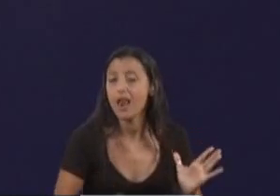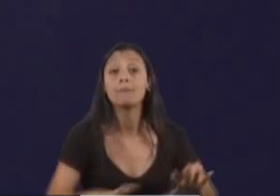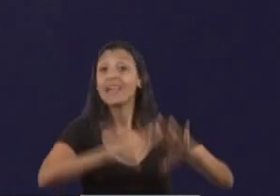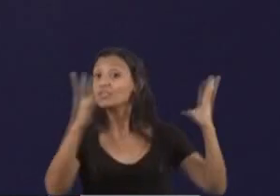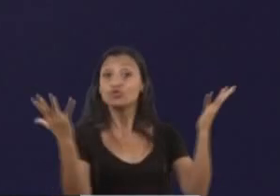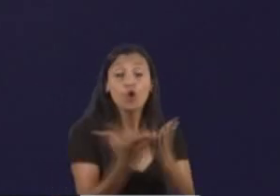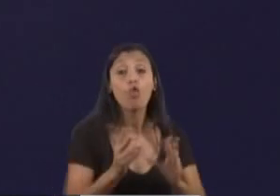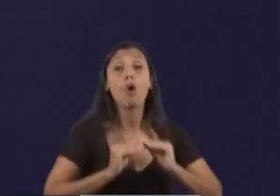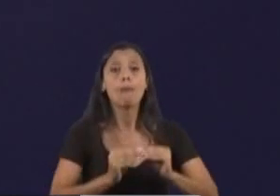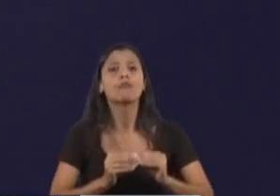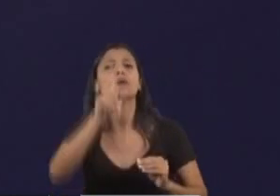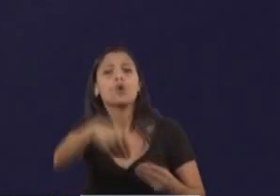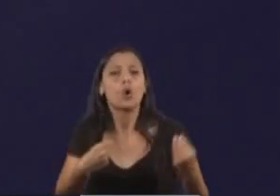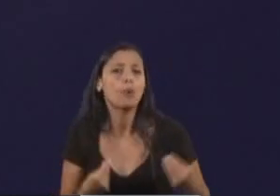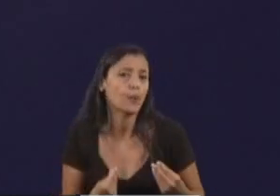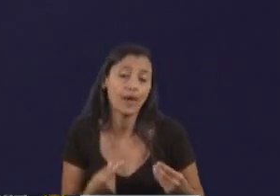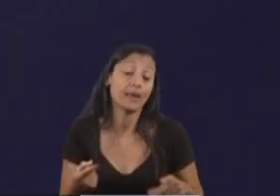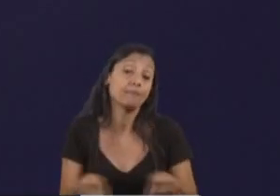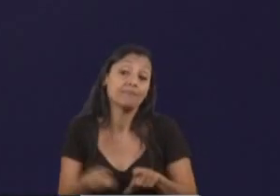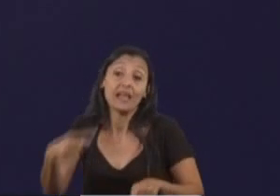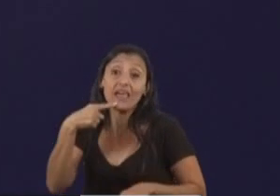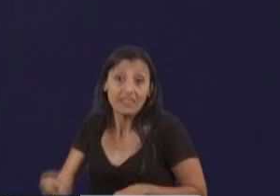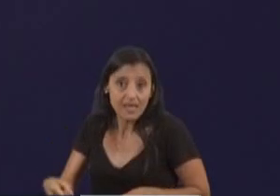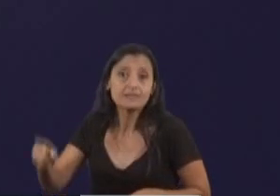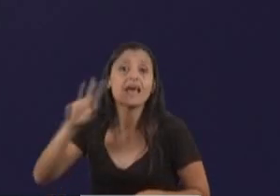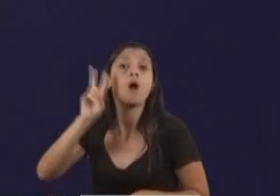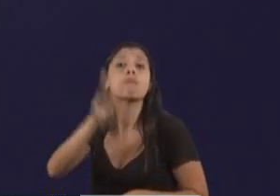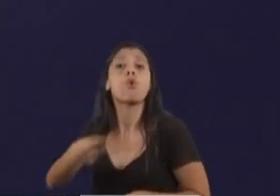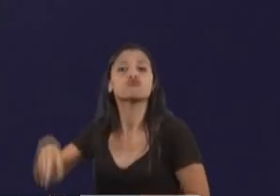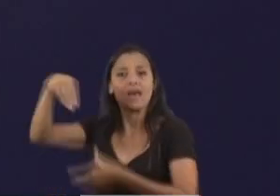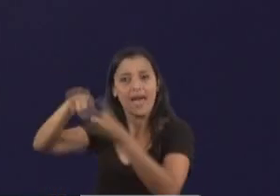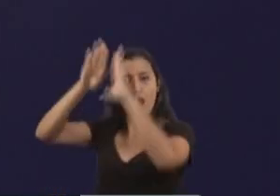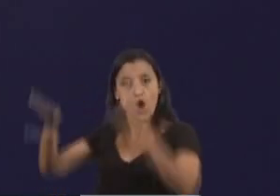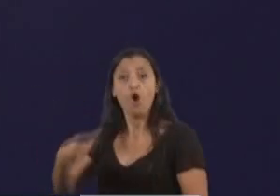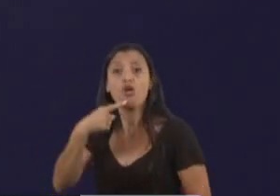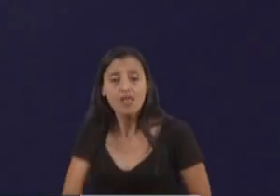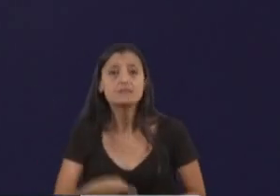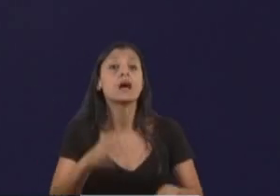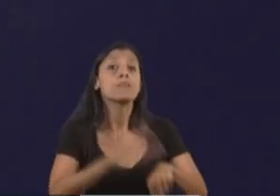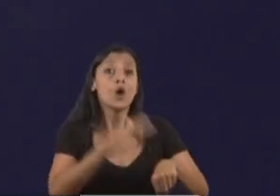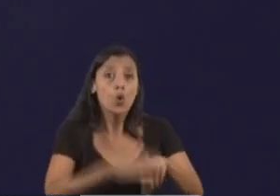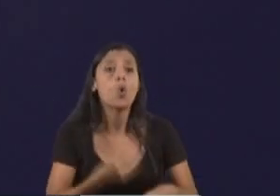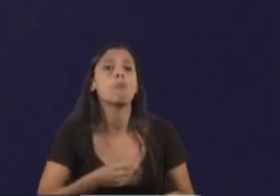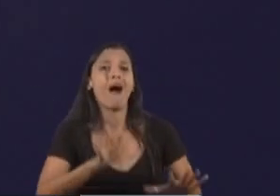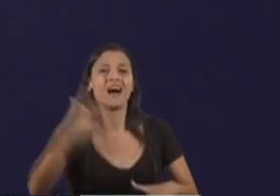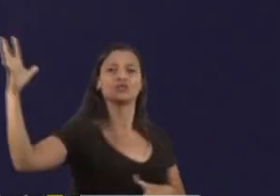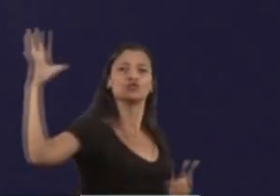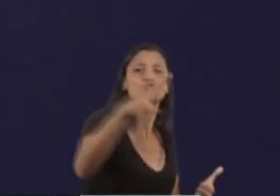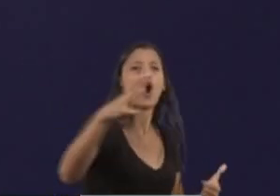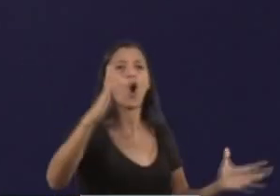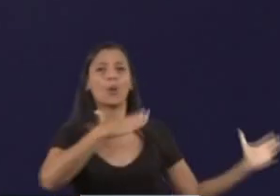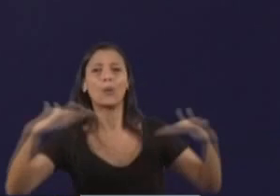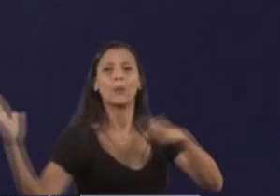Todos estos fueron producidos, según el análisis que hizo el propio museo, por la sobreexposición a la luz solar directa, cambios